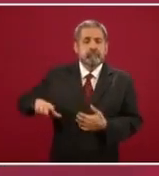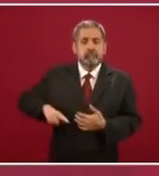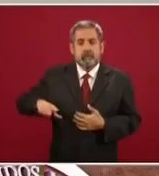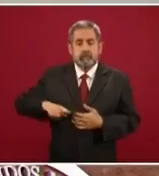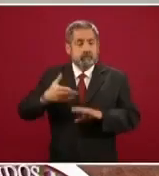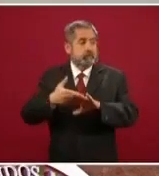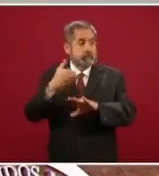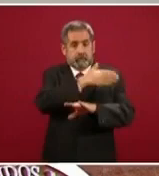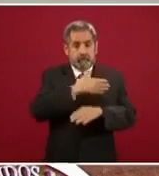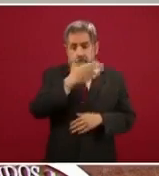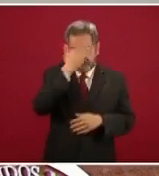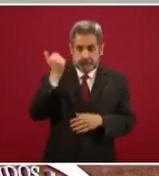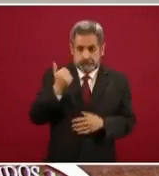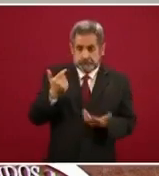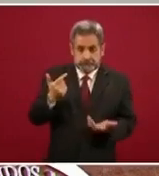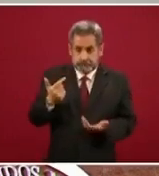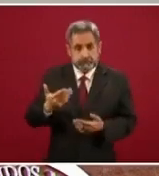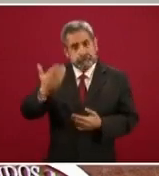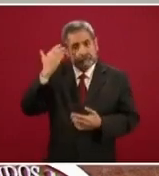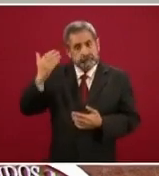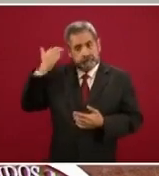estaba hecho